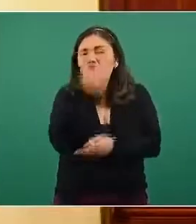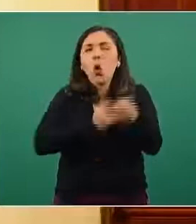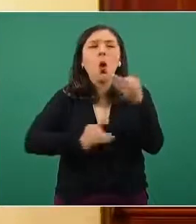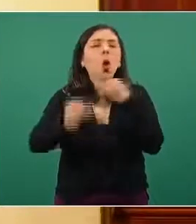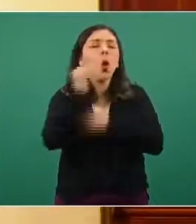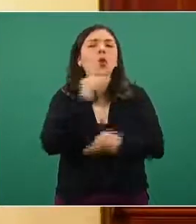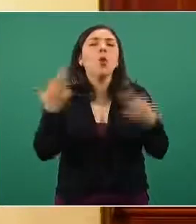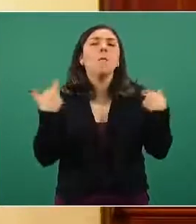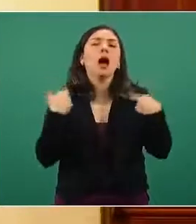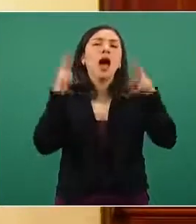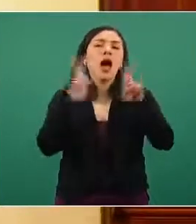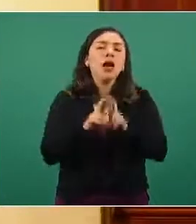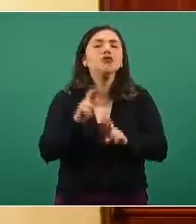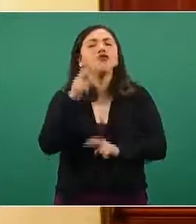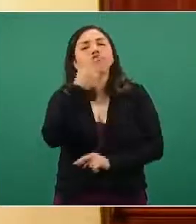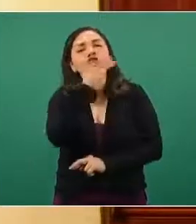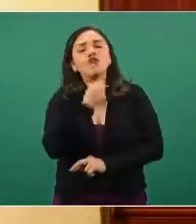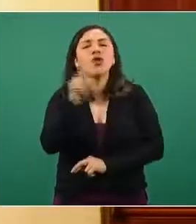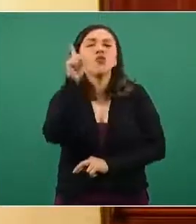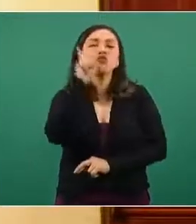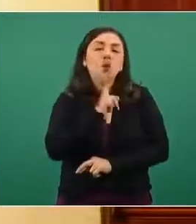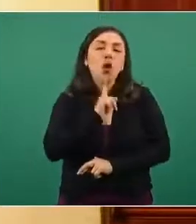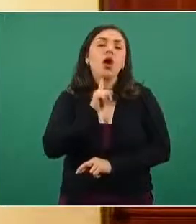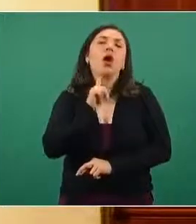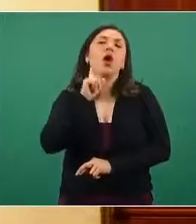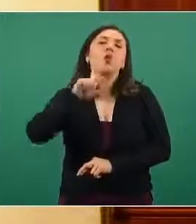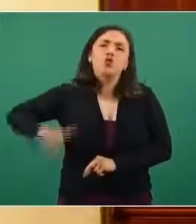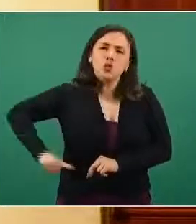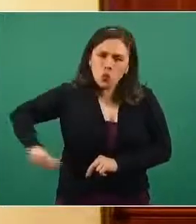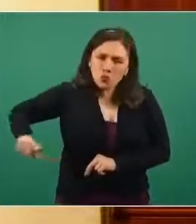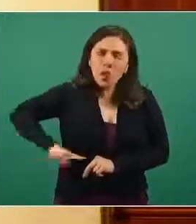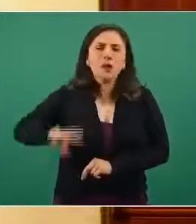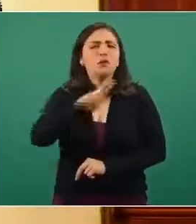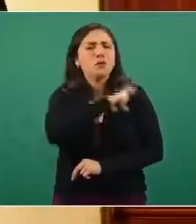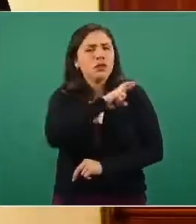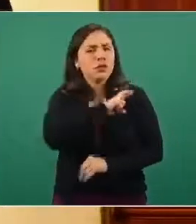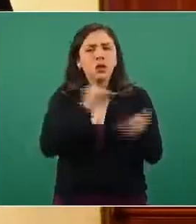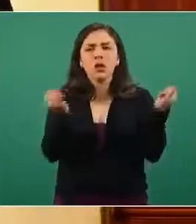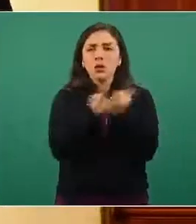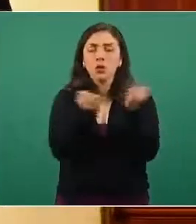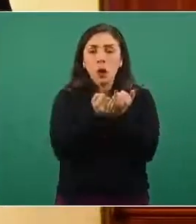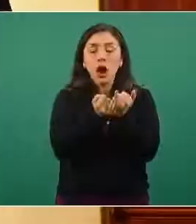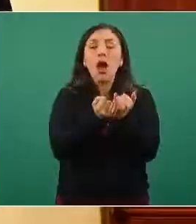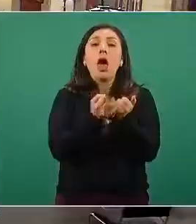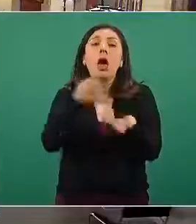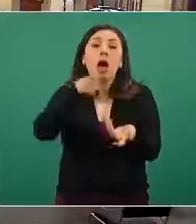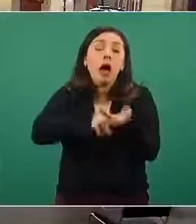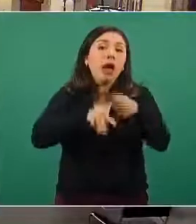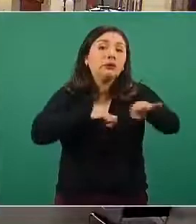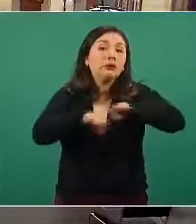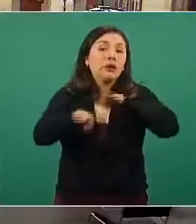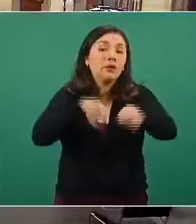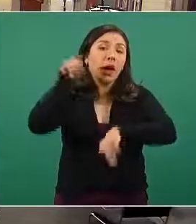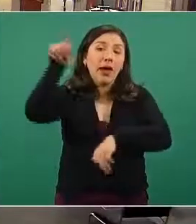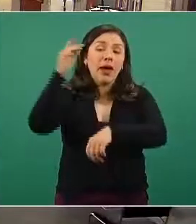totalidad del personal educativo, tanto público como privado, que opera y está en